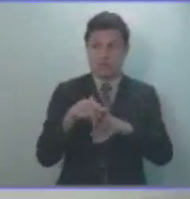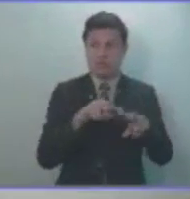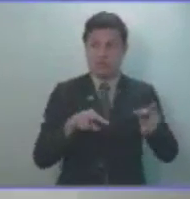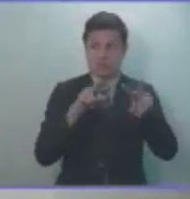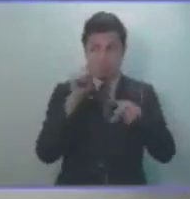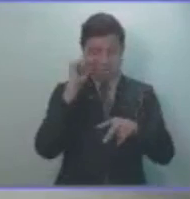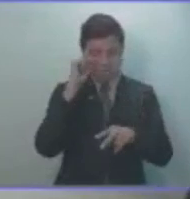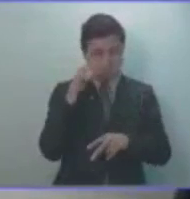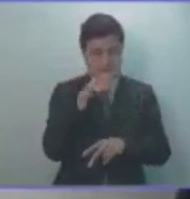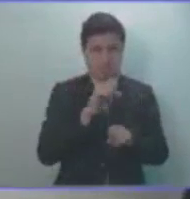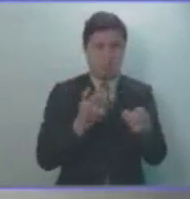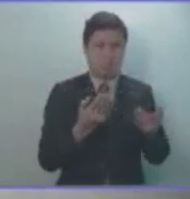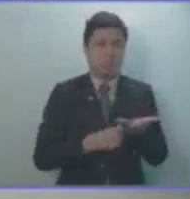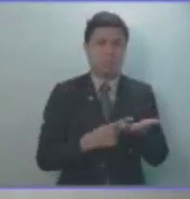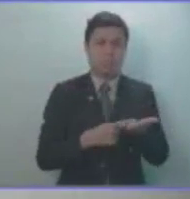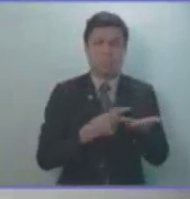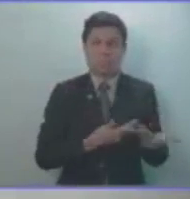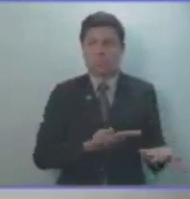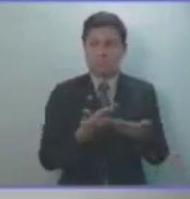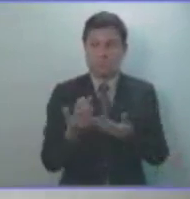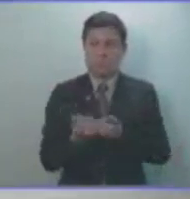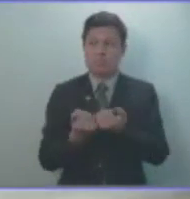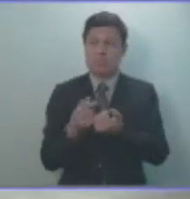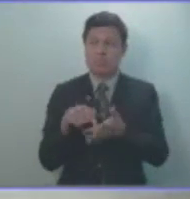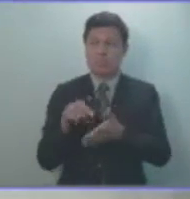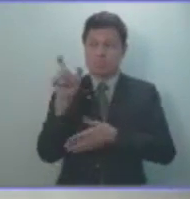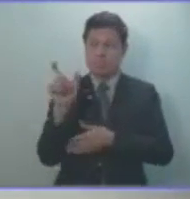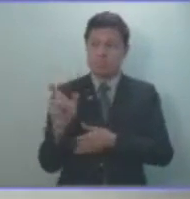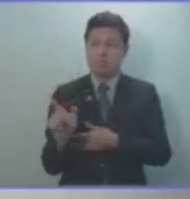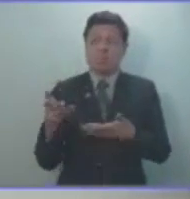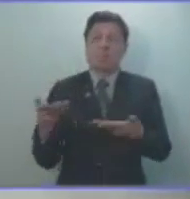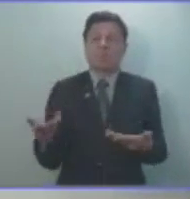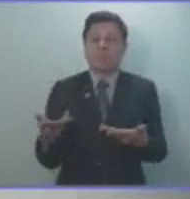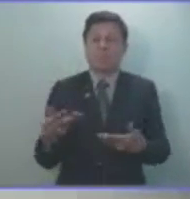tomar al respecto de este rubro, ¿no? Porque